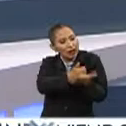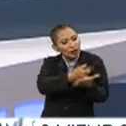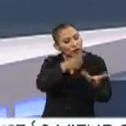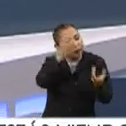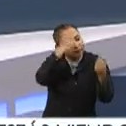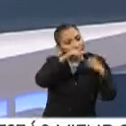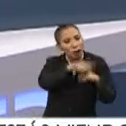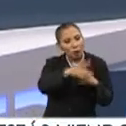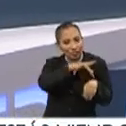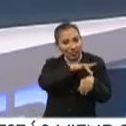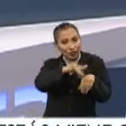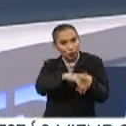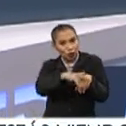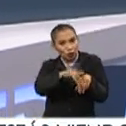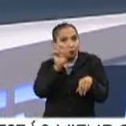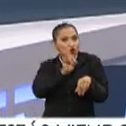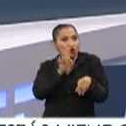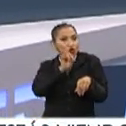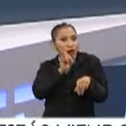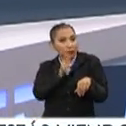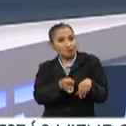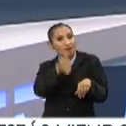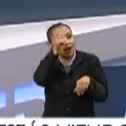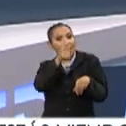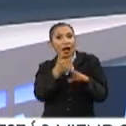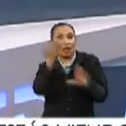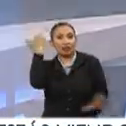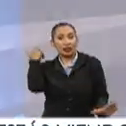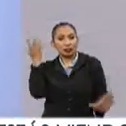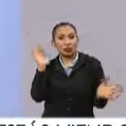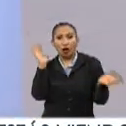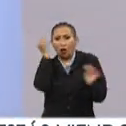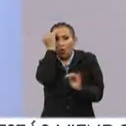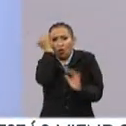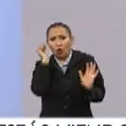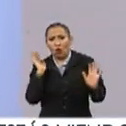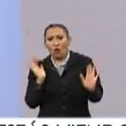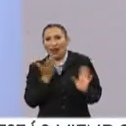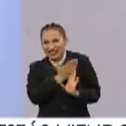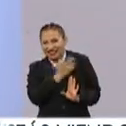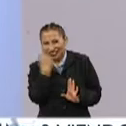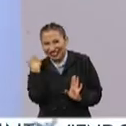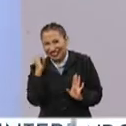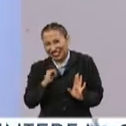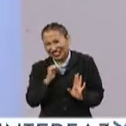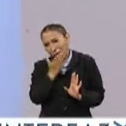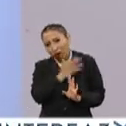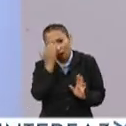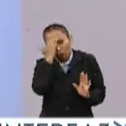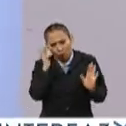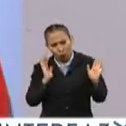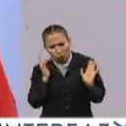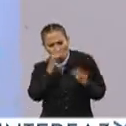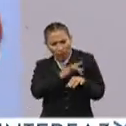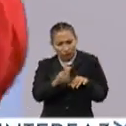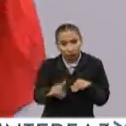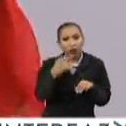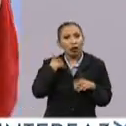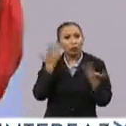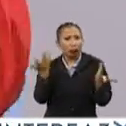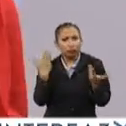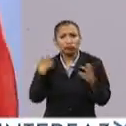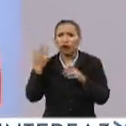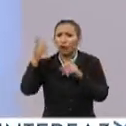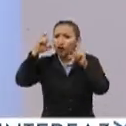un desnudo femenino, que si bien era pues atrevidísimo en la época, ella justamente participa con